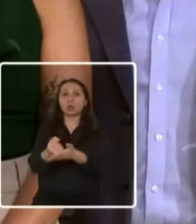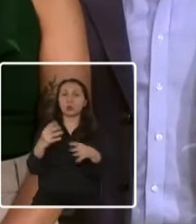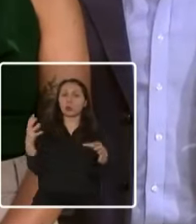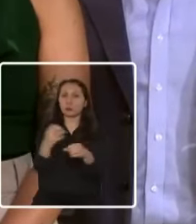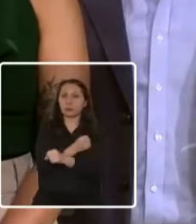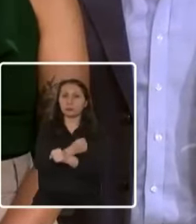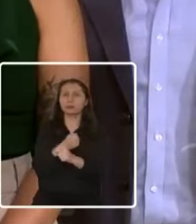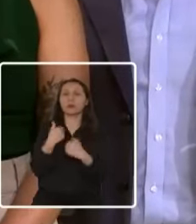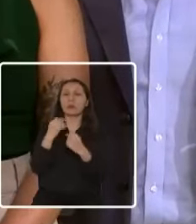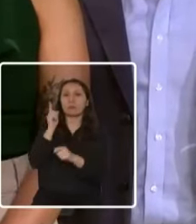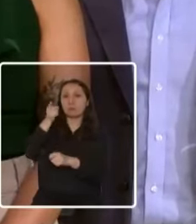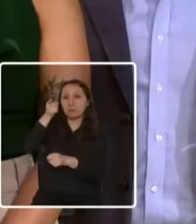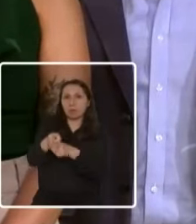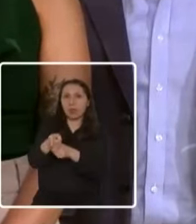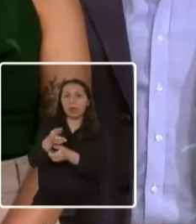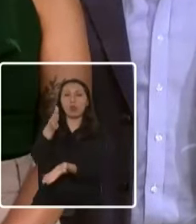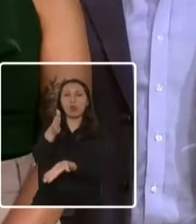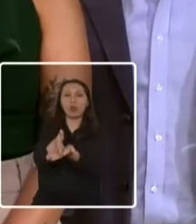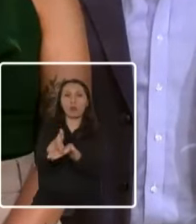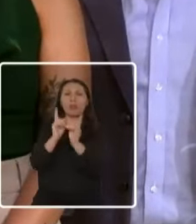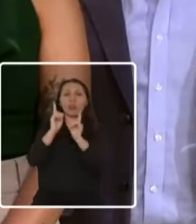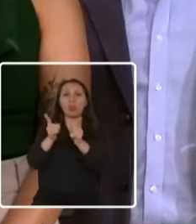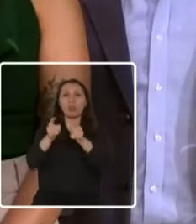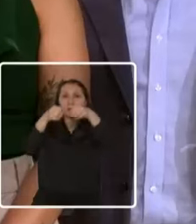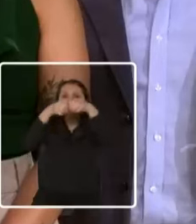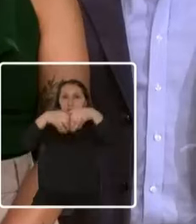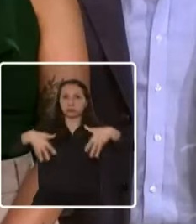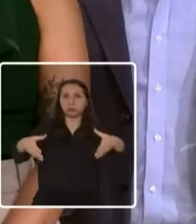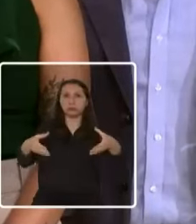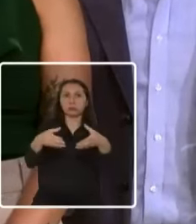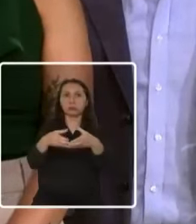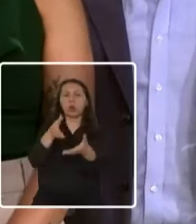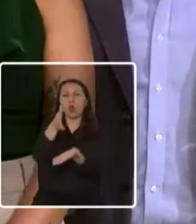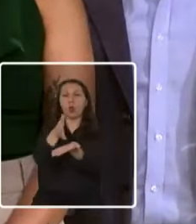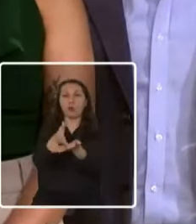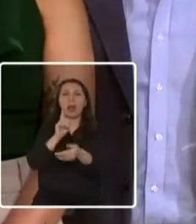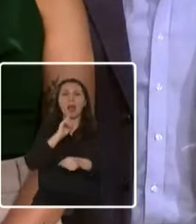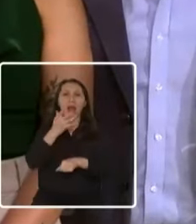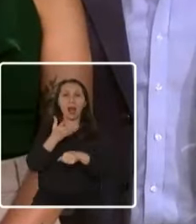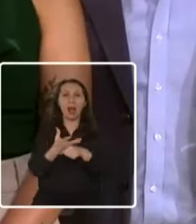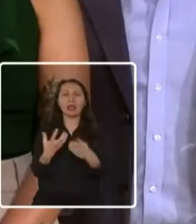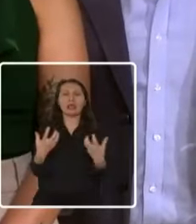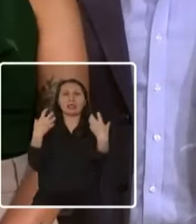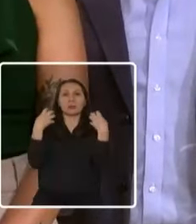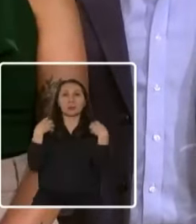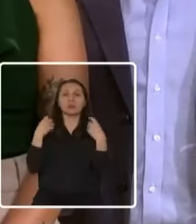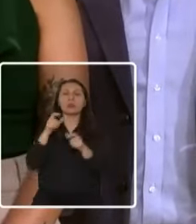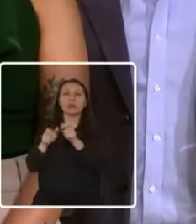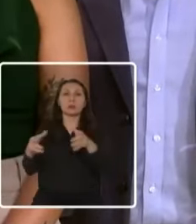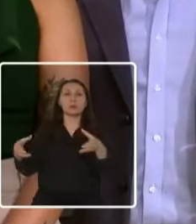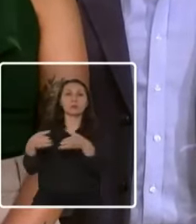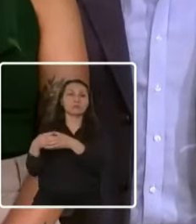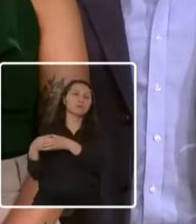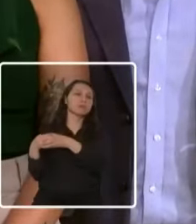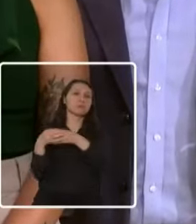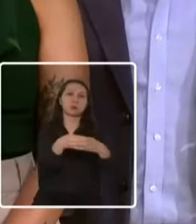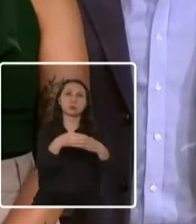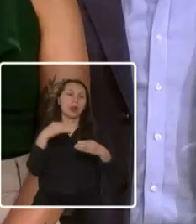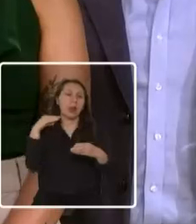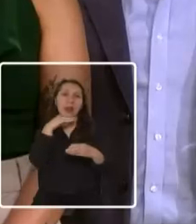mandato, le fija la obligación de tener una estructura y también le fija la obligación de tener una cartera de ayudas que deben llegar de